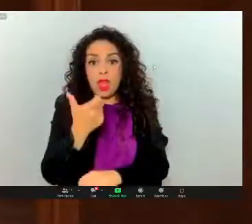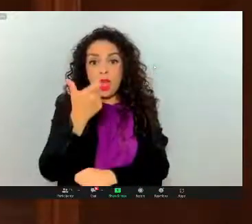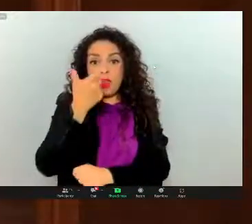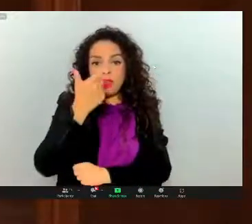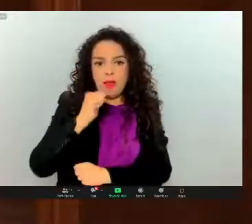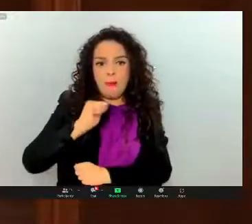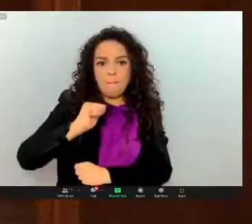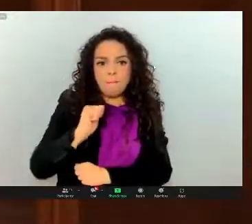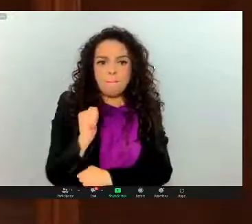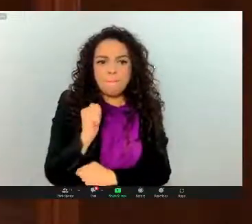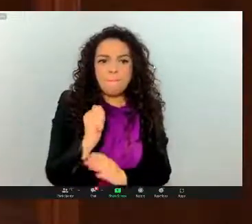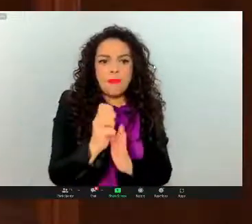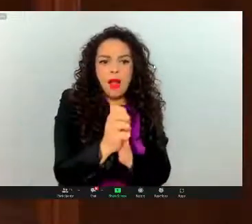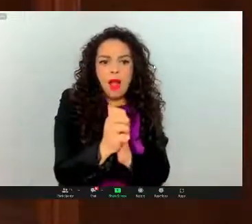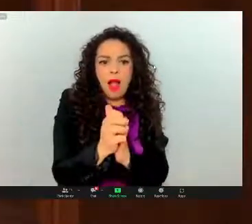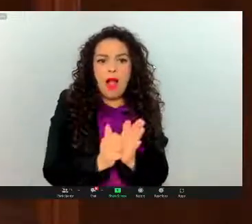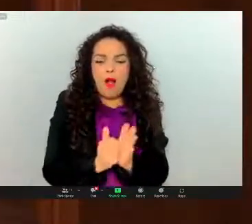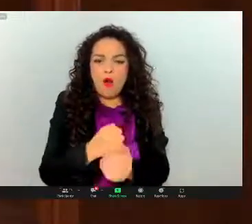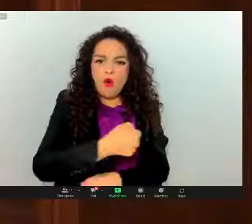ediles,